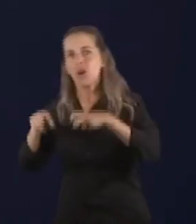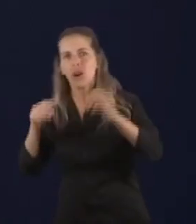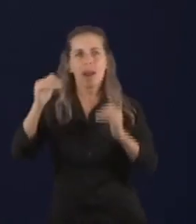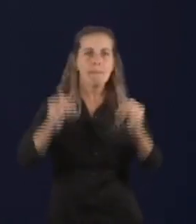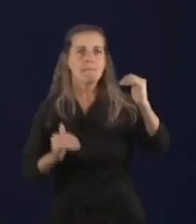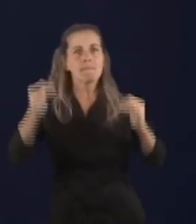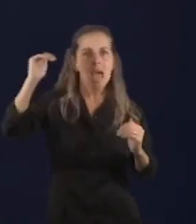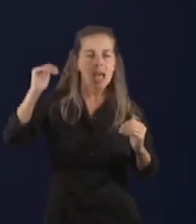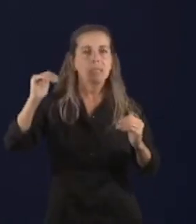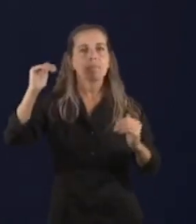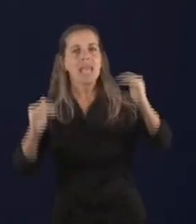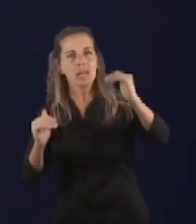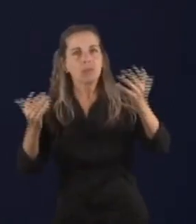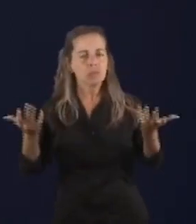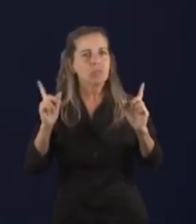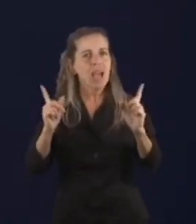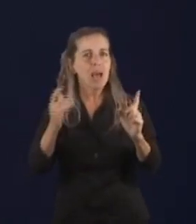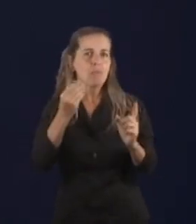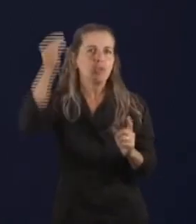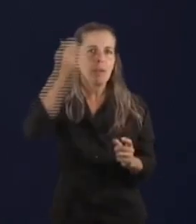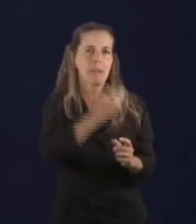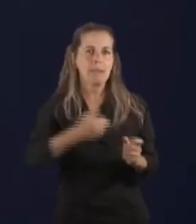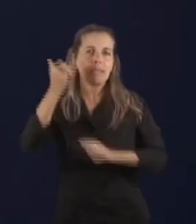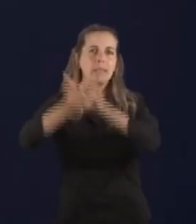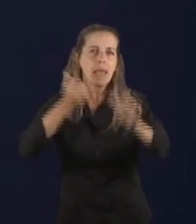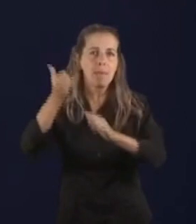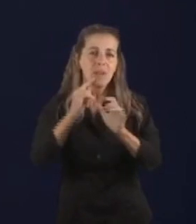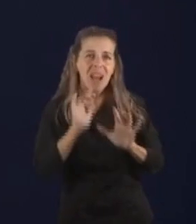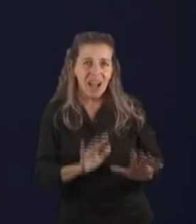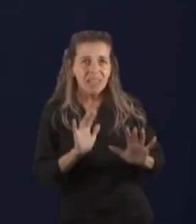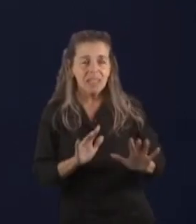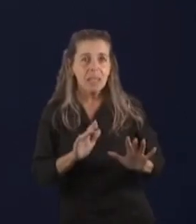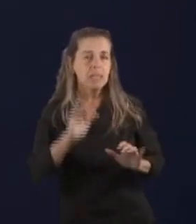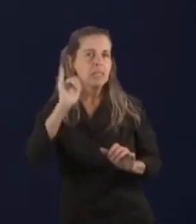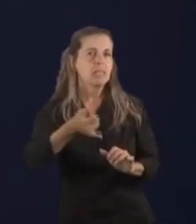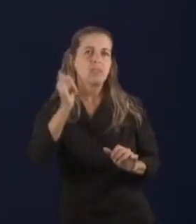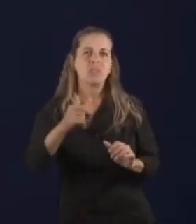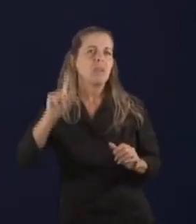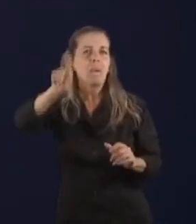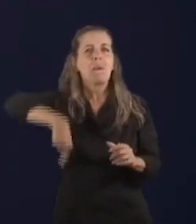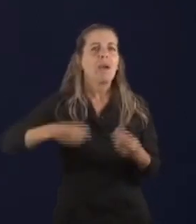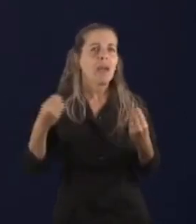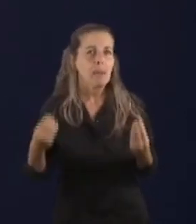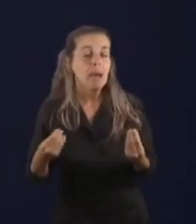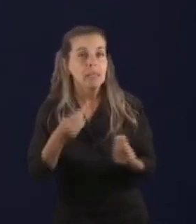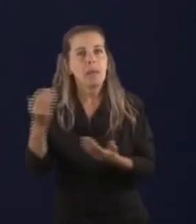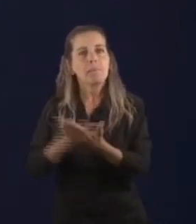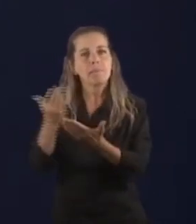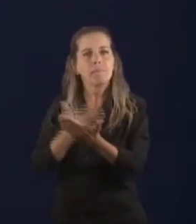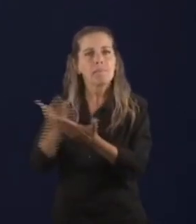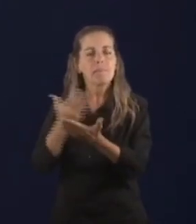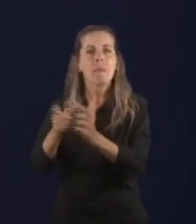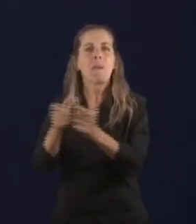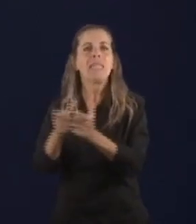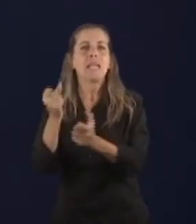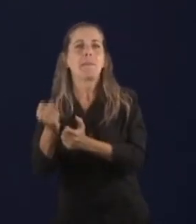y el presidente lo ha hecho también déficit fiscal que te lleva indefectiblemente a emitir o